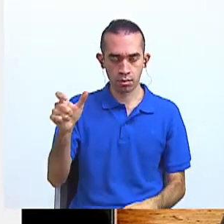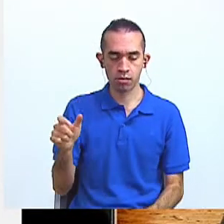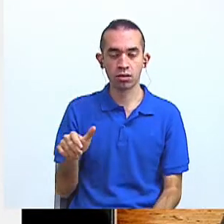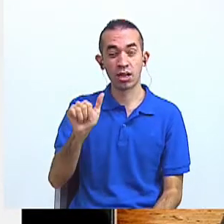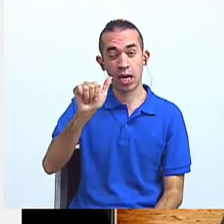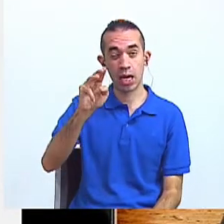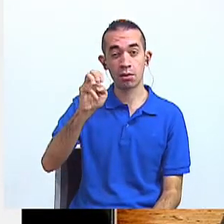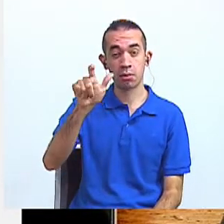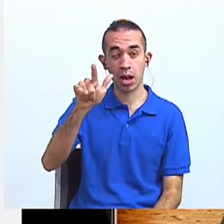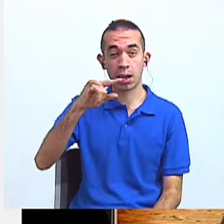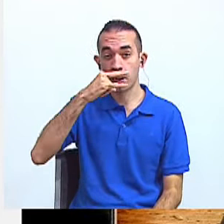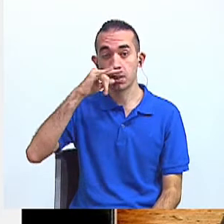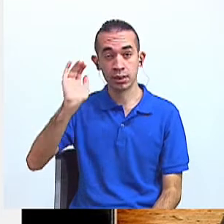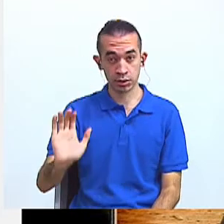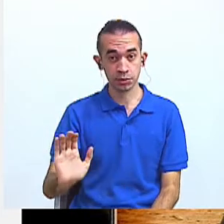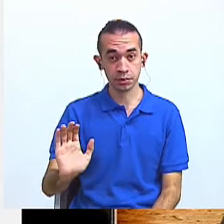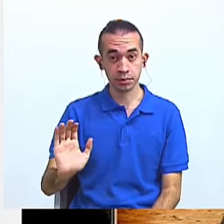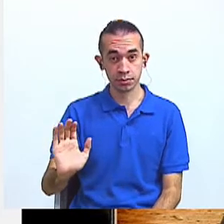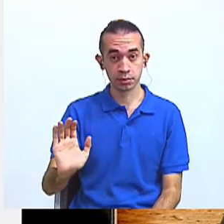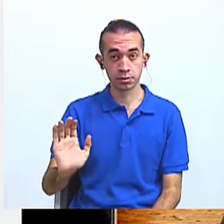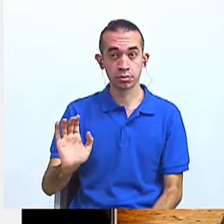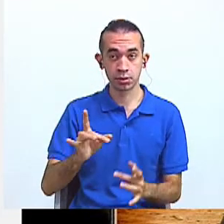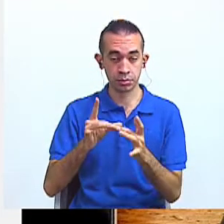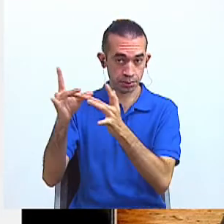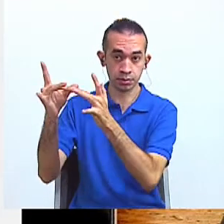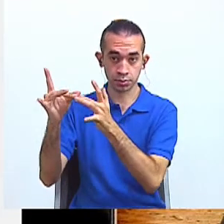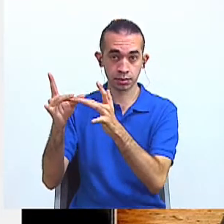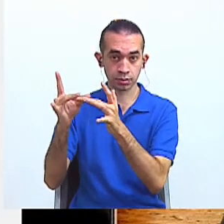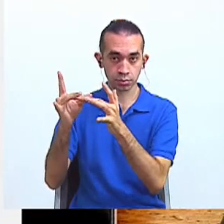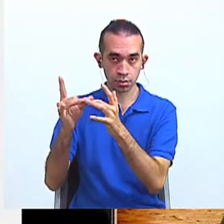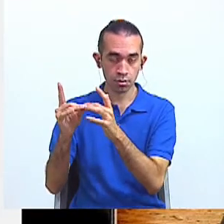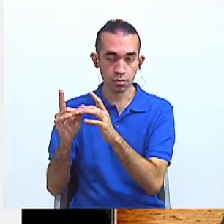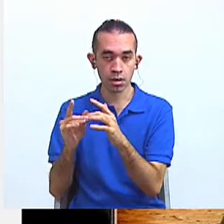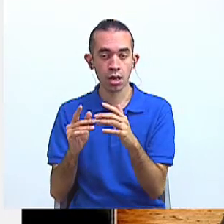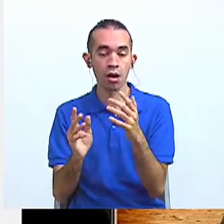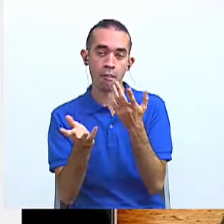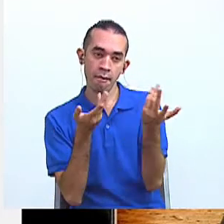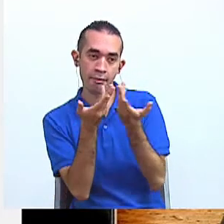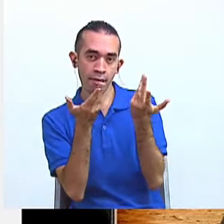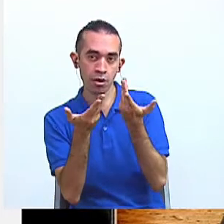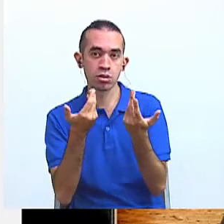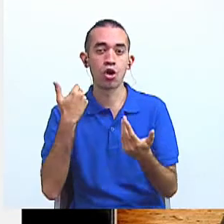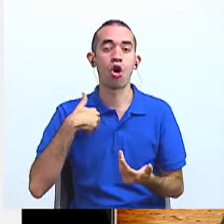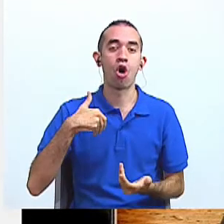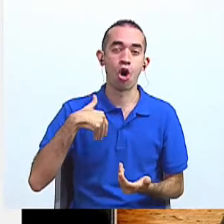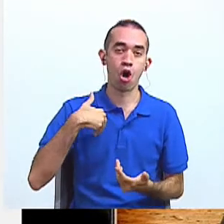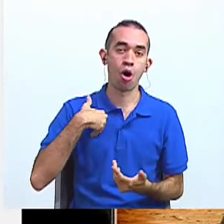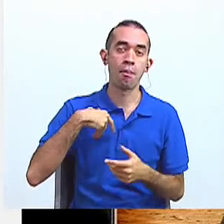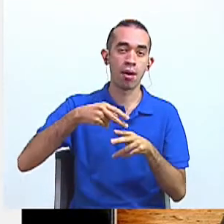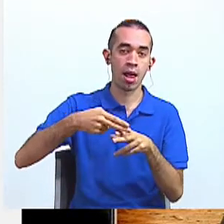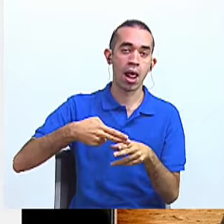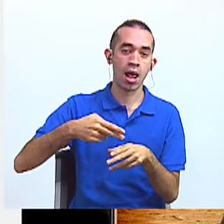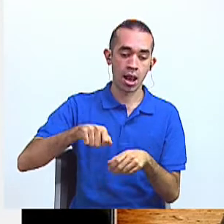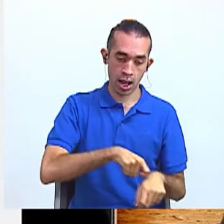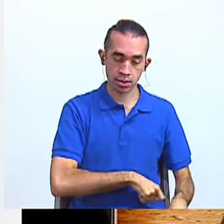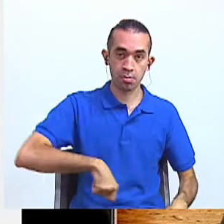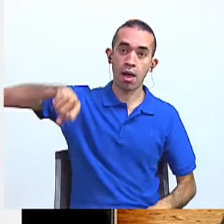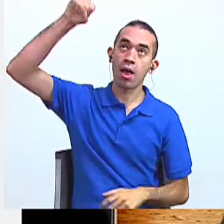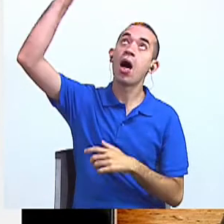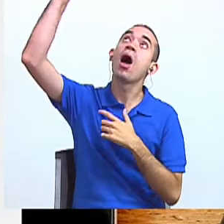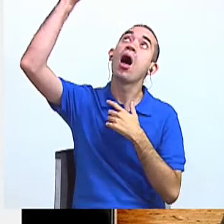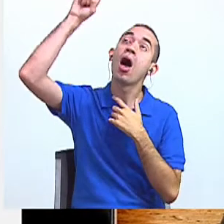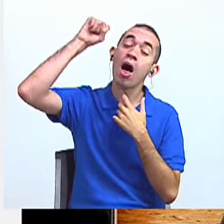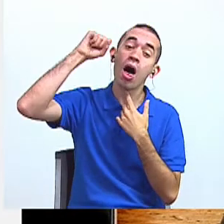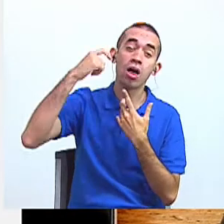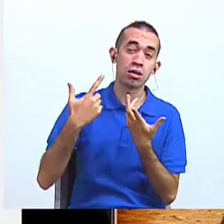su personaje, se enfrenta y tiene conversaciones con el fakir, que ese personaje lo